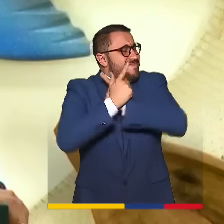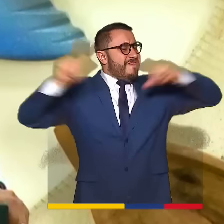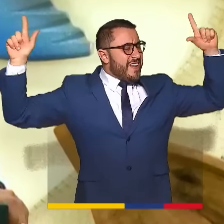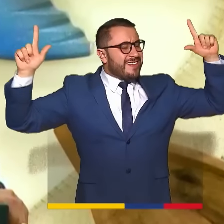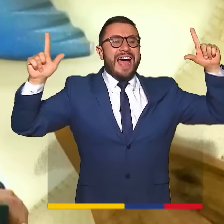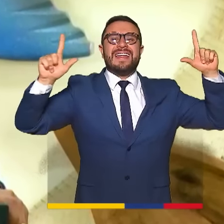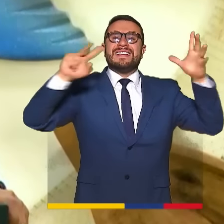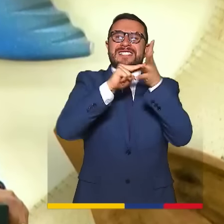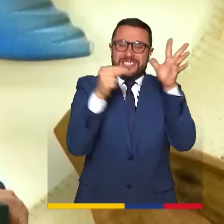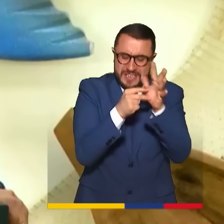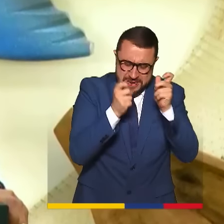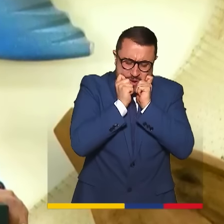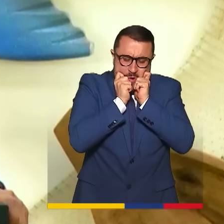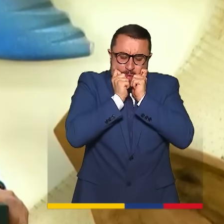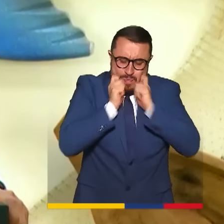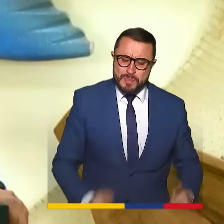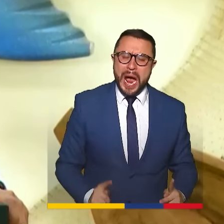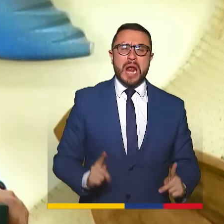condición del ser humano.